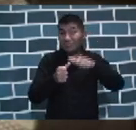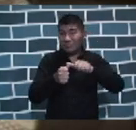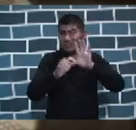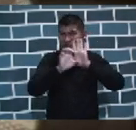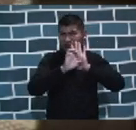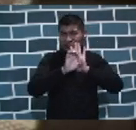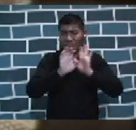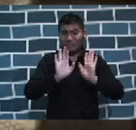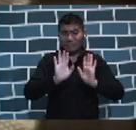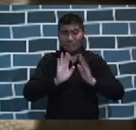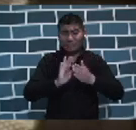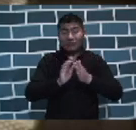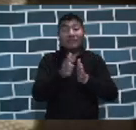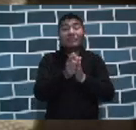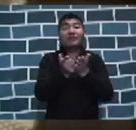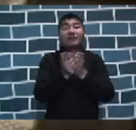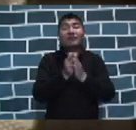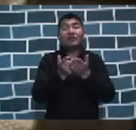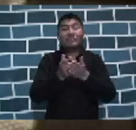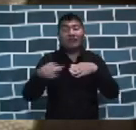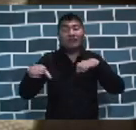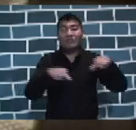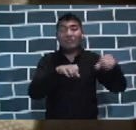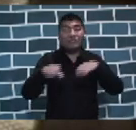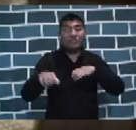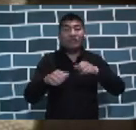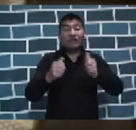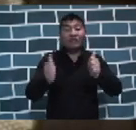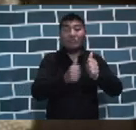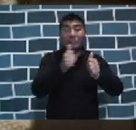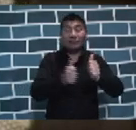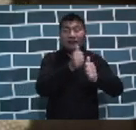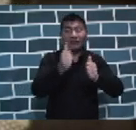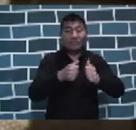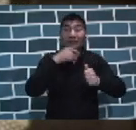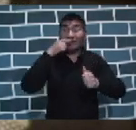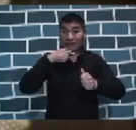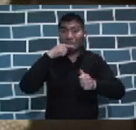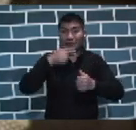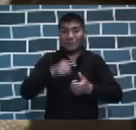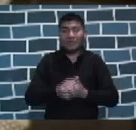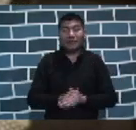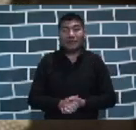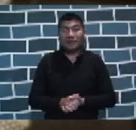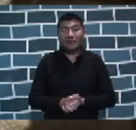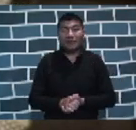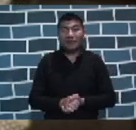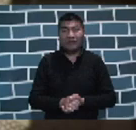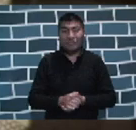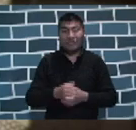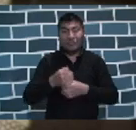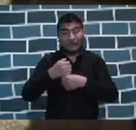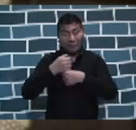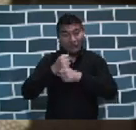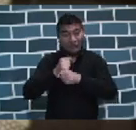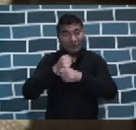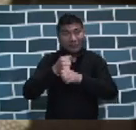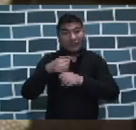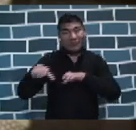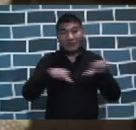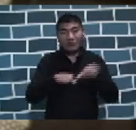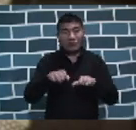ejemplo el libro de los hechos de los apóstoles que dice hechos 113